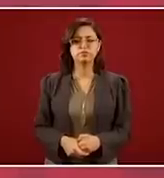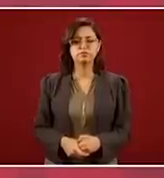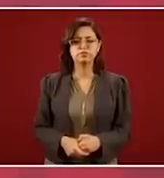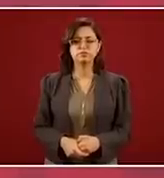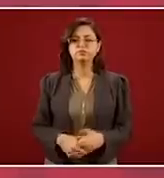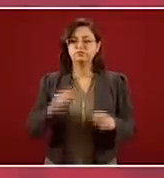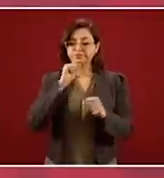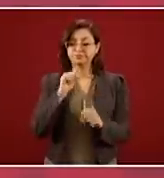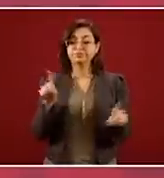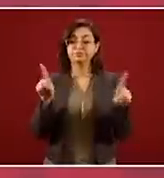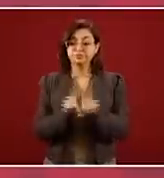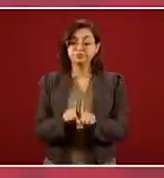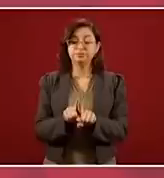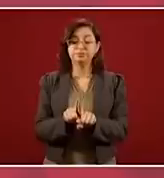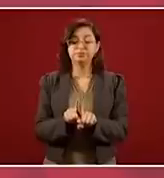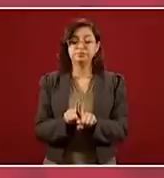garantiza